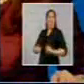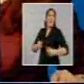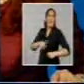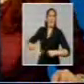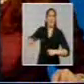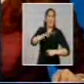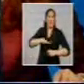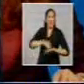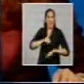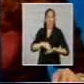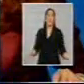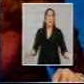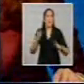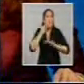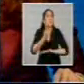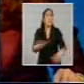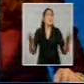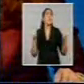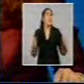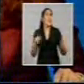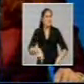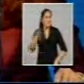Miren qué país.